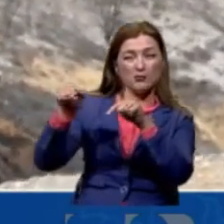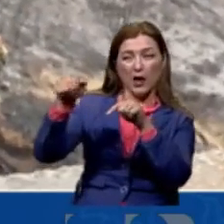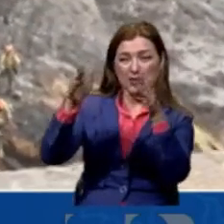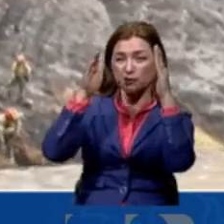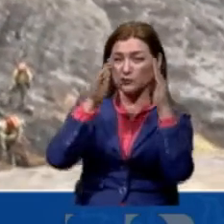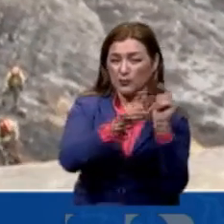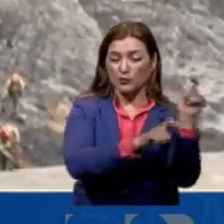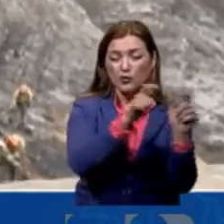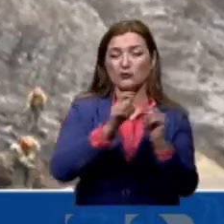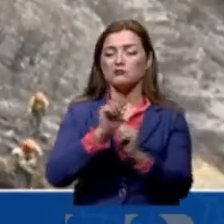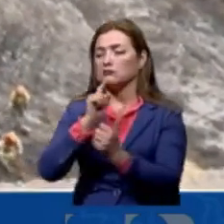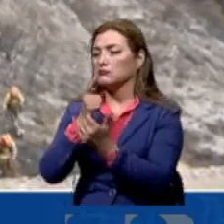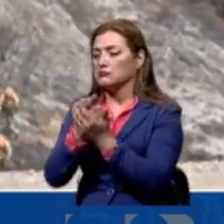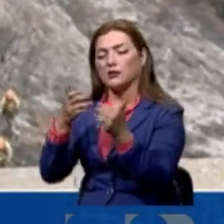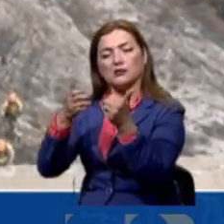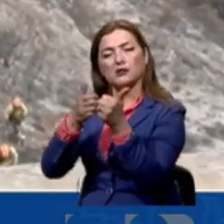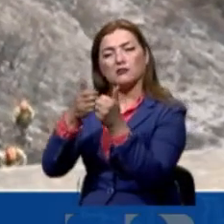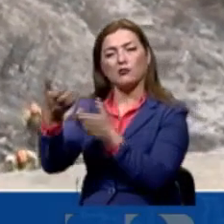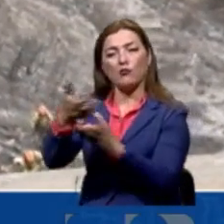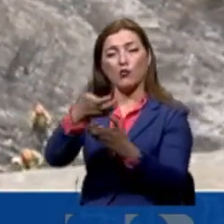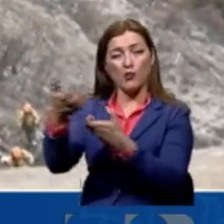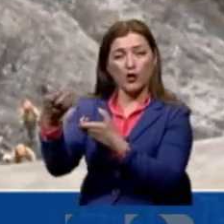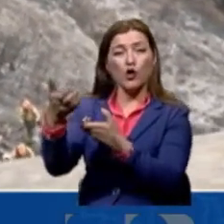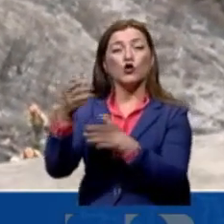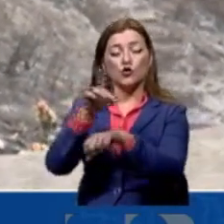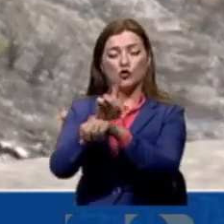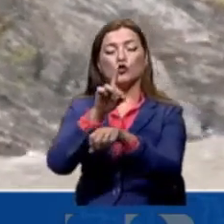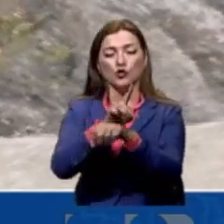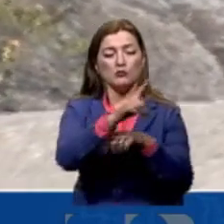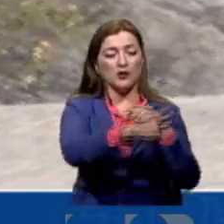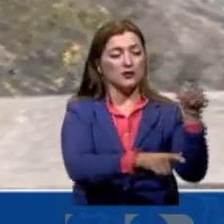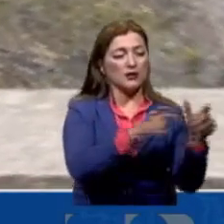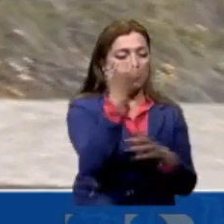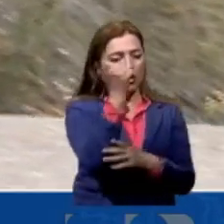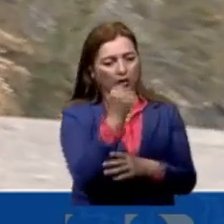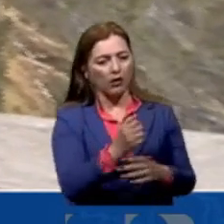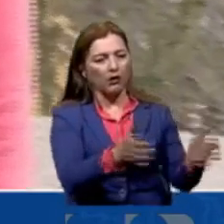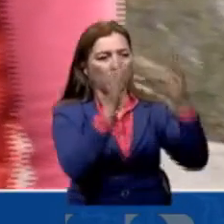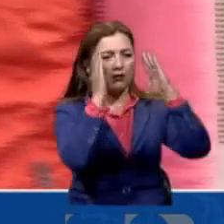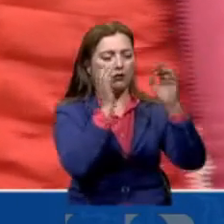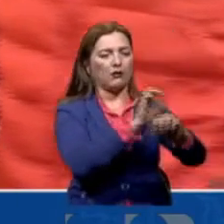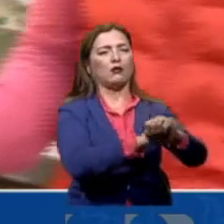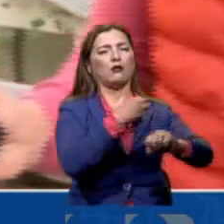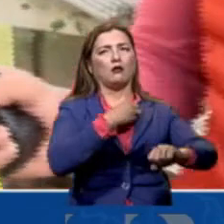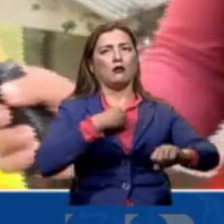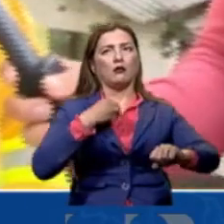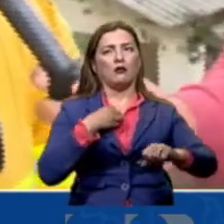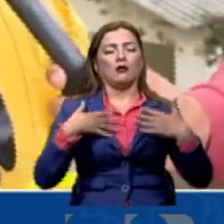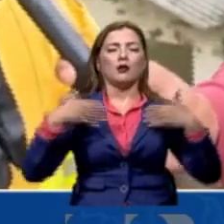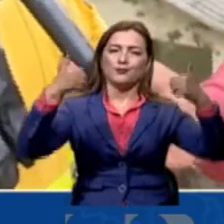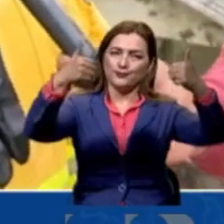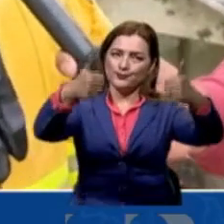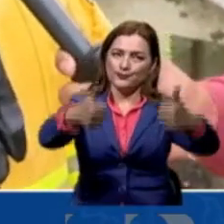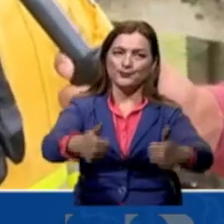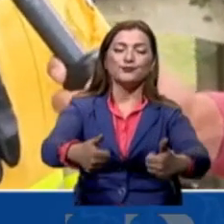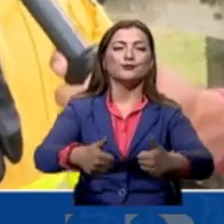paramédicos del Cuerpo de Bomberos atendió a las personas. Cabe mencionar que no presentaron novedades. No